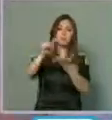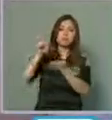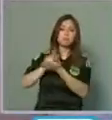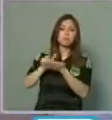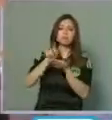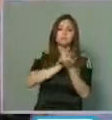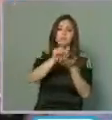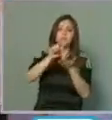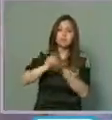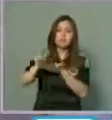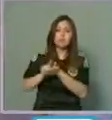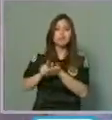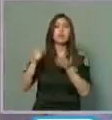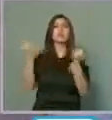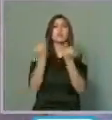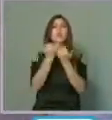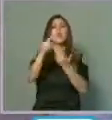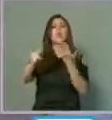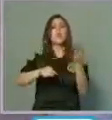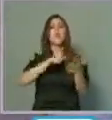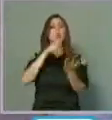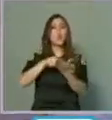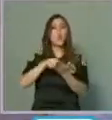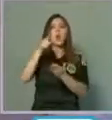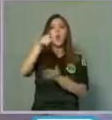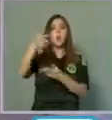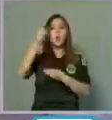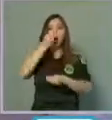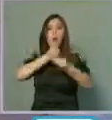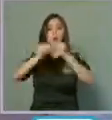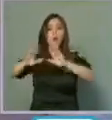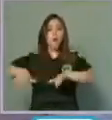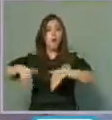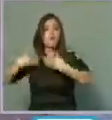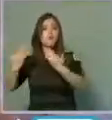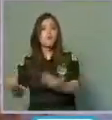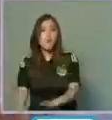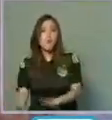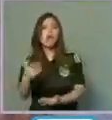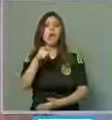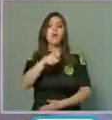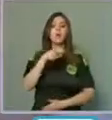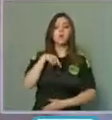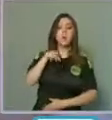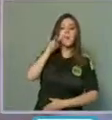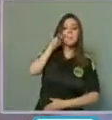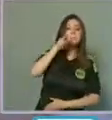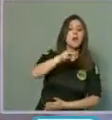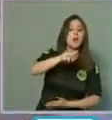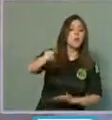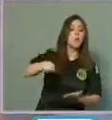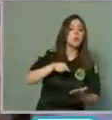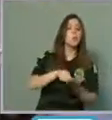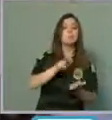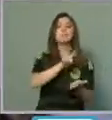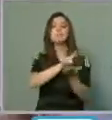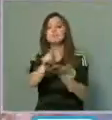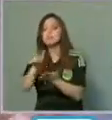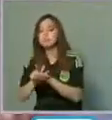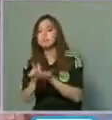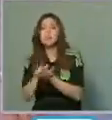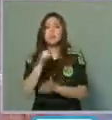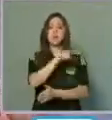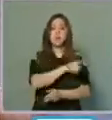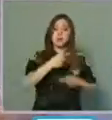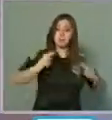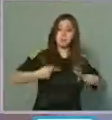una higiene en el lugar donde se preparan los Sí. alimentos. Si yo voy a comer en la calle, ver que el lugar sea adecuado, Claro. la higiene de la persona